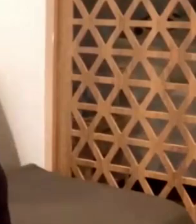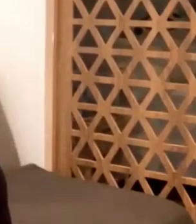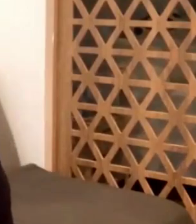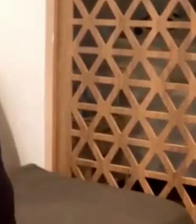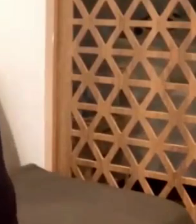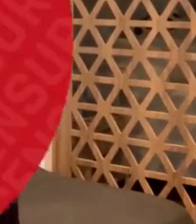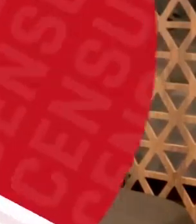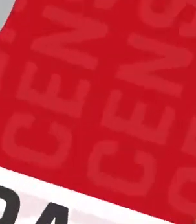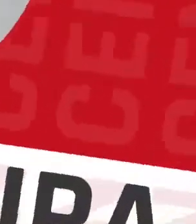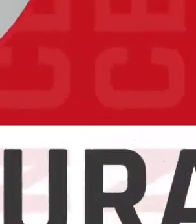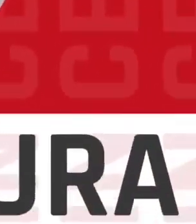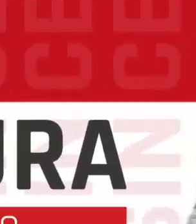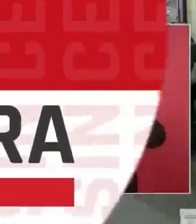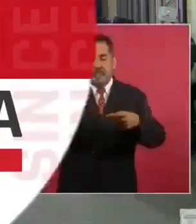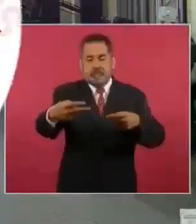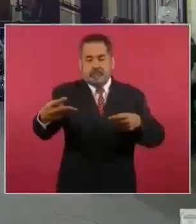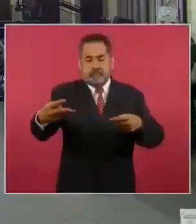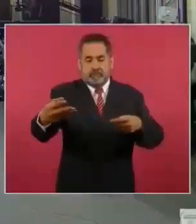Atilán?